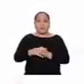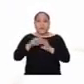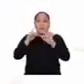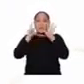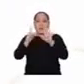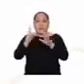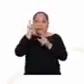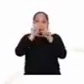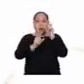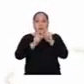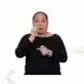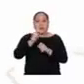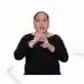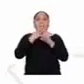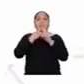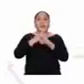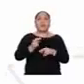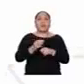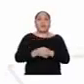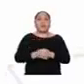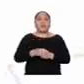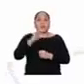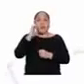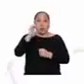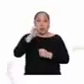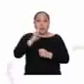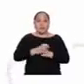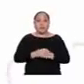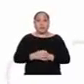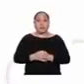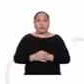6 personas respondieron E.